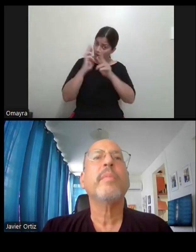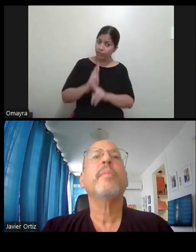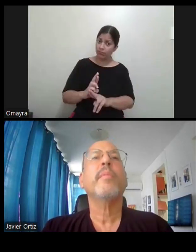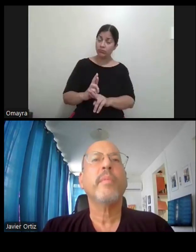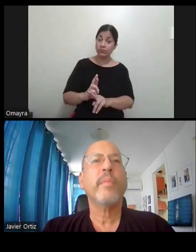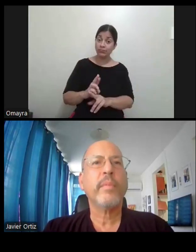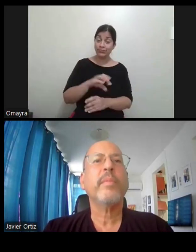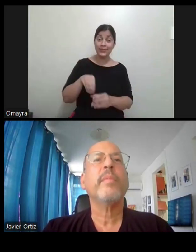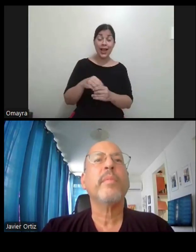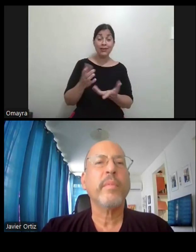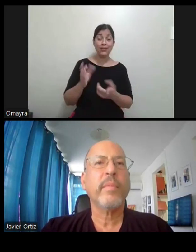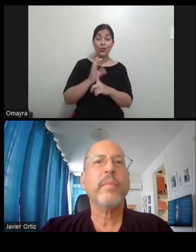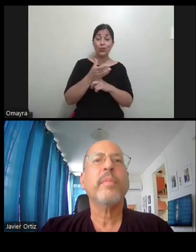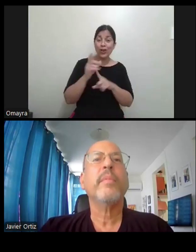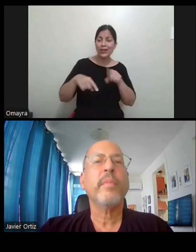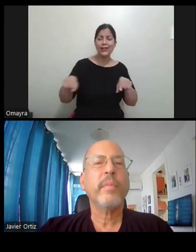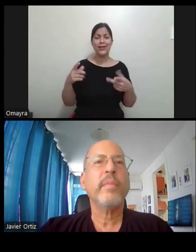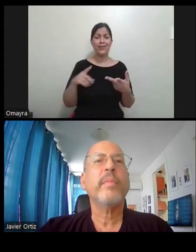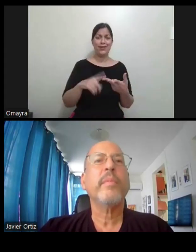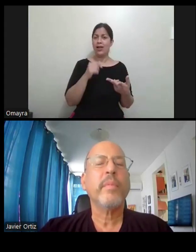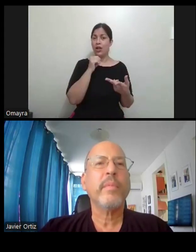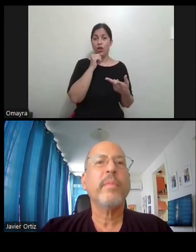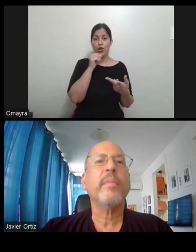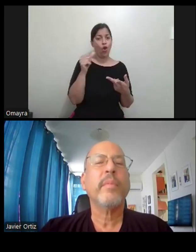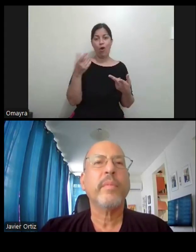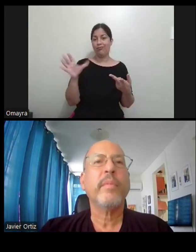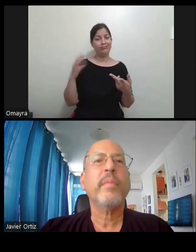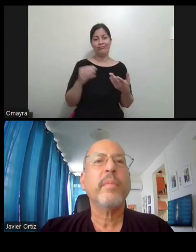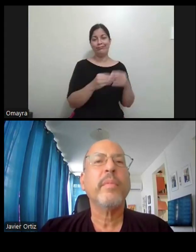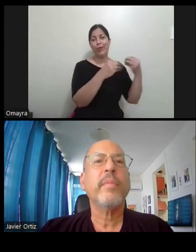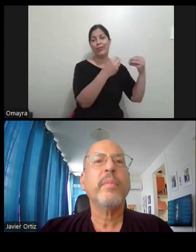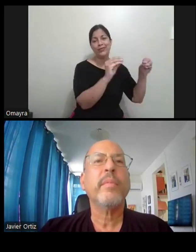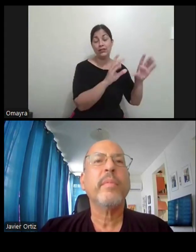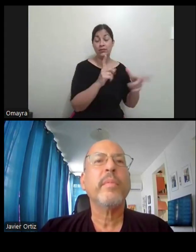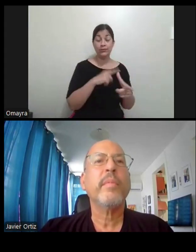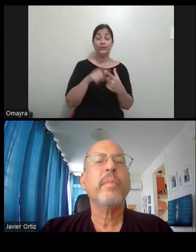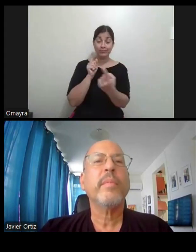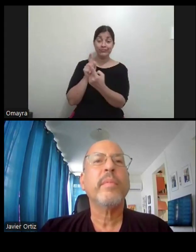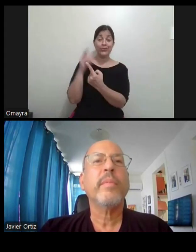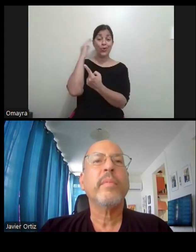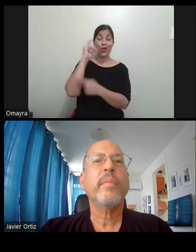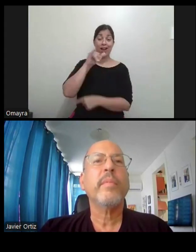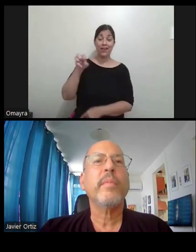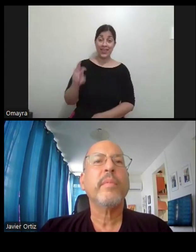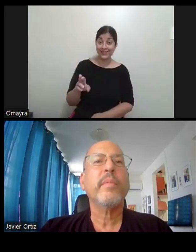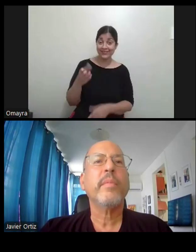la cultura alternativa y no comercial. Y ahí es que conozco a Javier, y Javier vio en